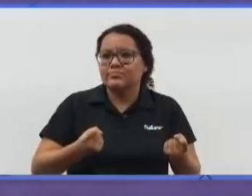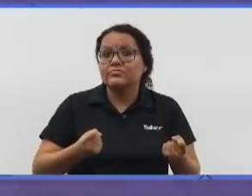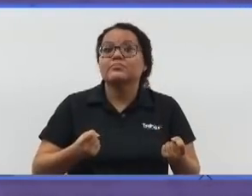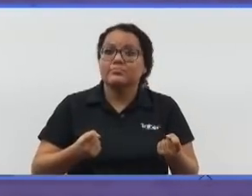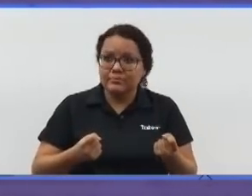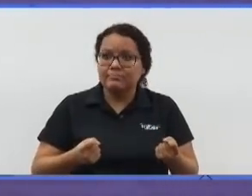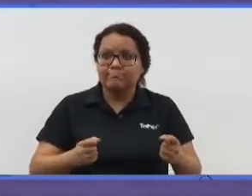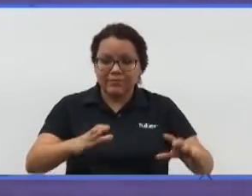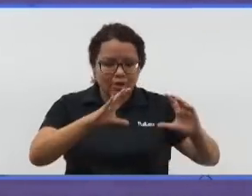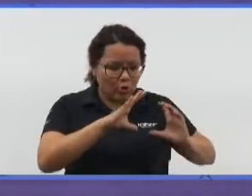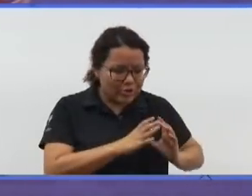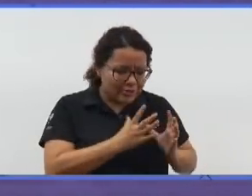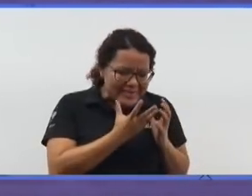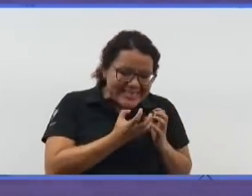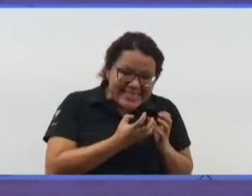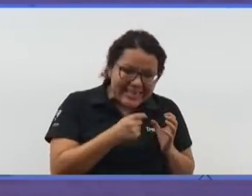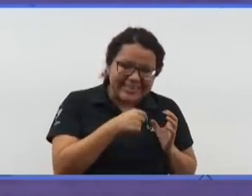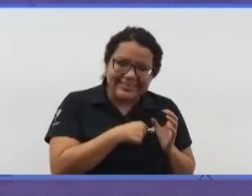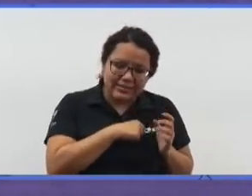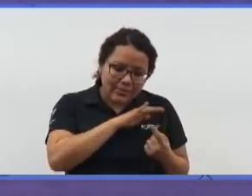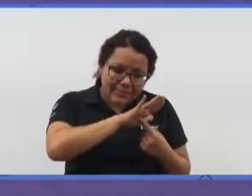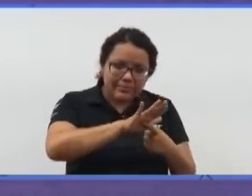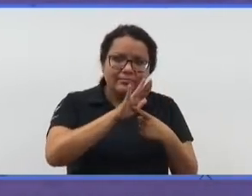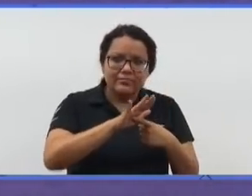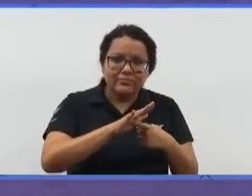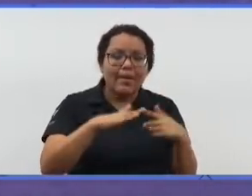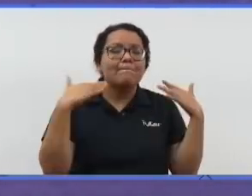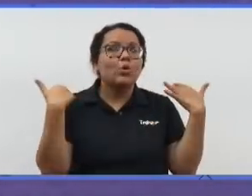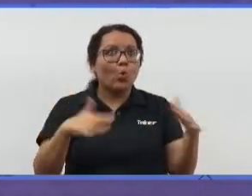deseos de mi corazón hoy